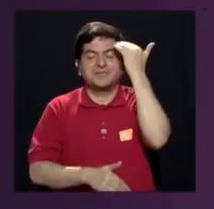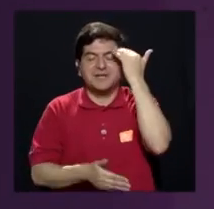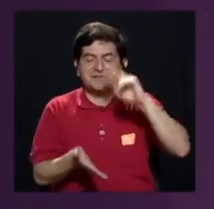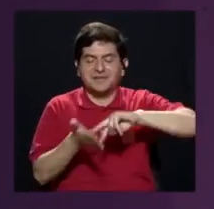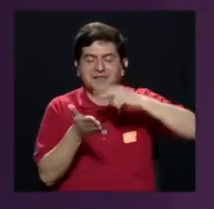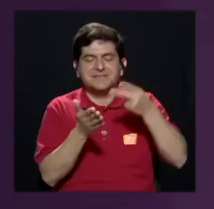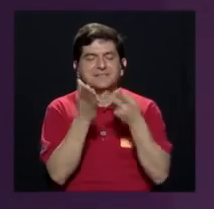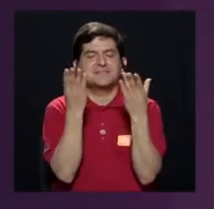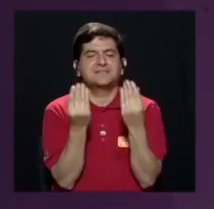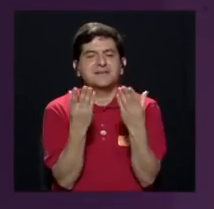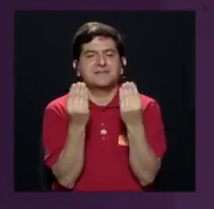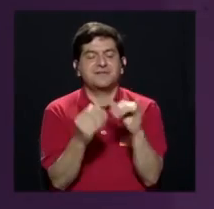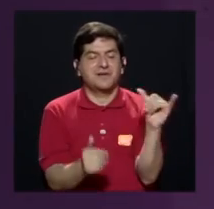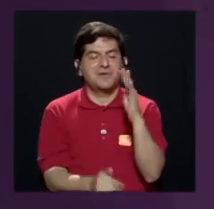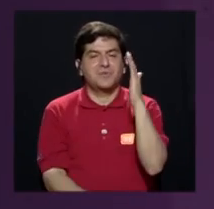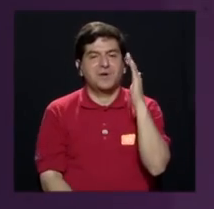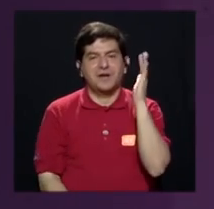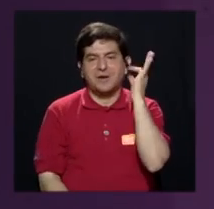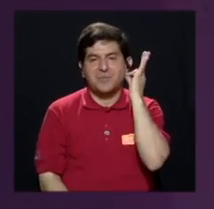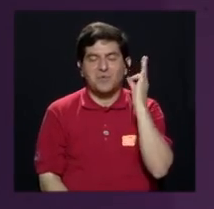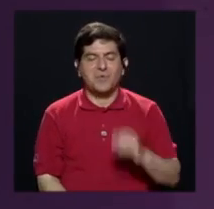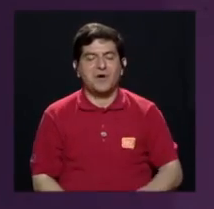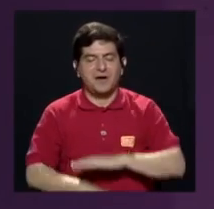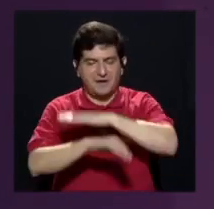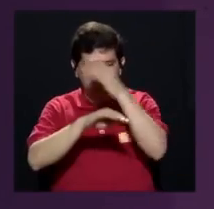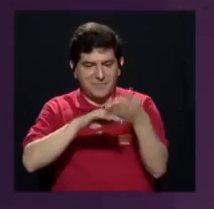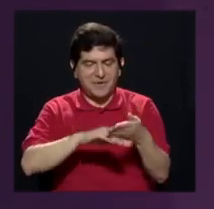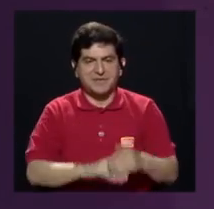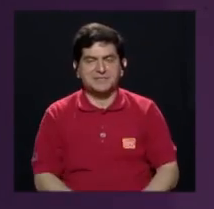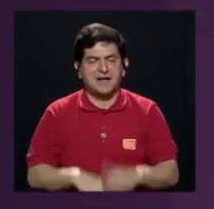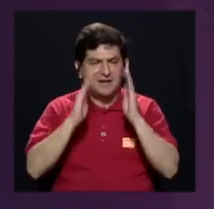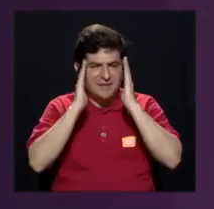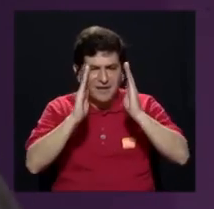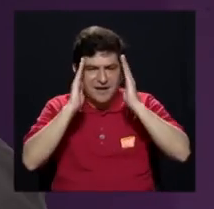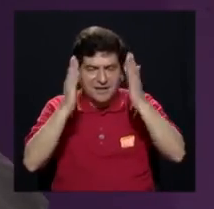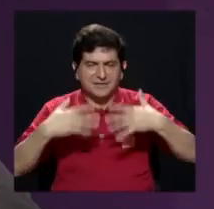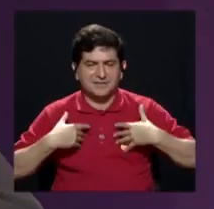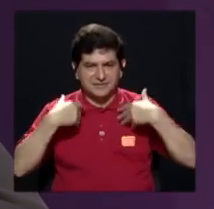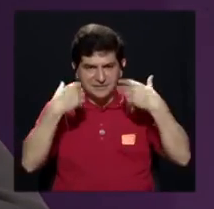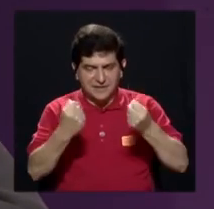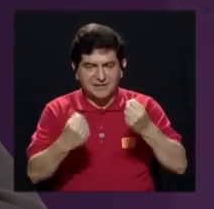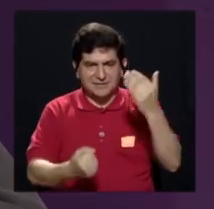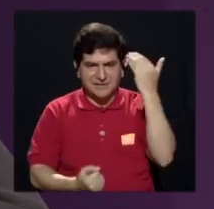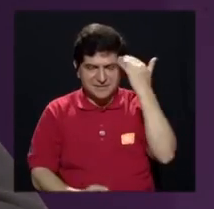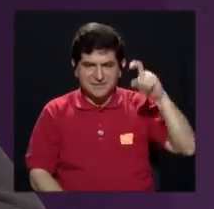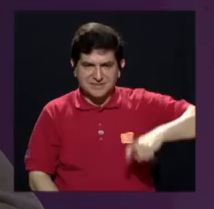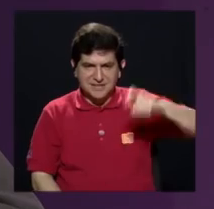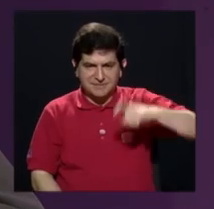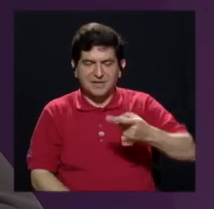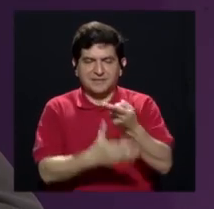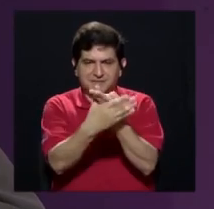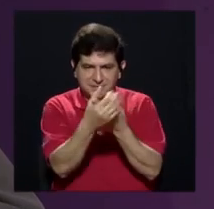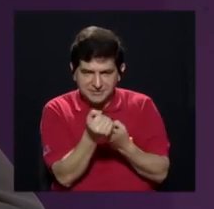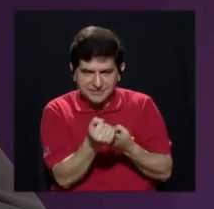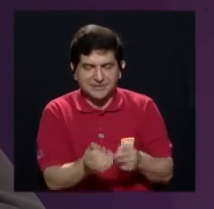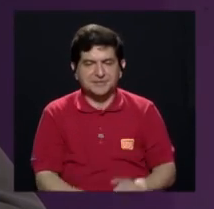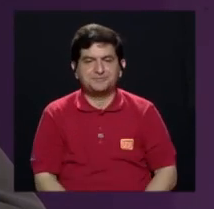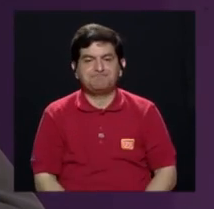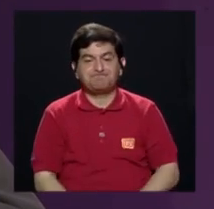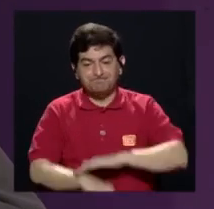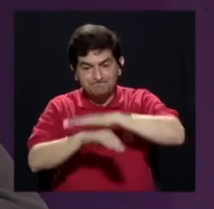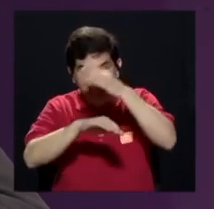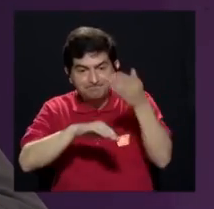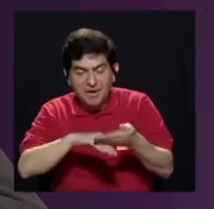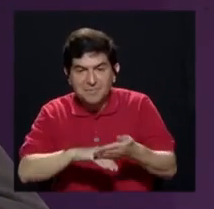y eso mismo le pasa a la mujer embarazada la mujer embarazada está muy pendiente de su salud sabe que necesita su pareja porque el embarazo